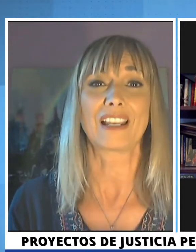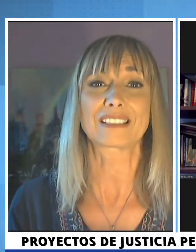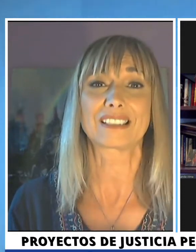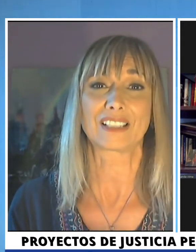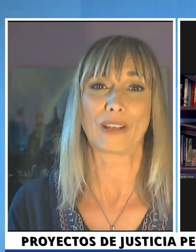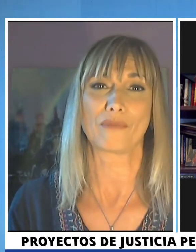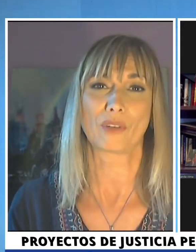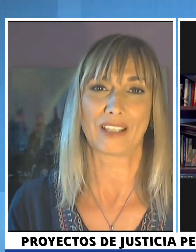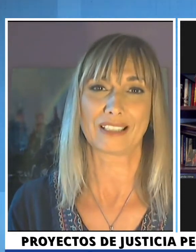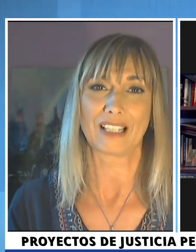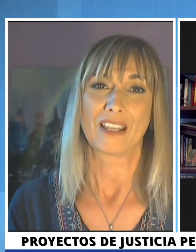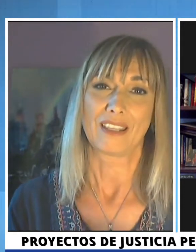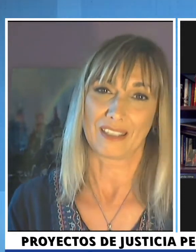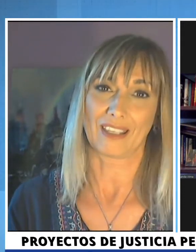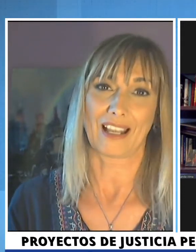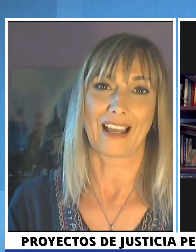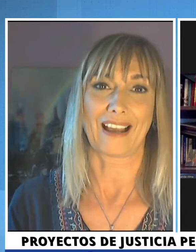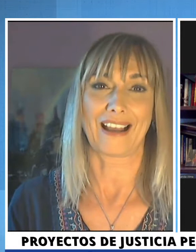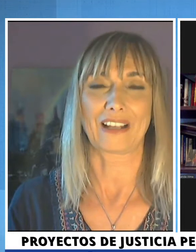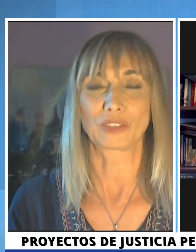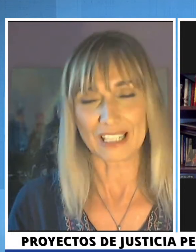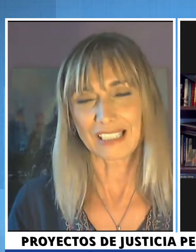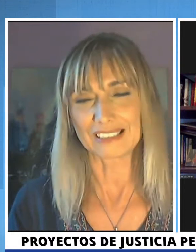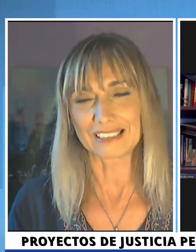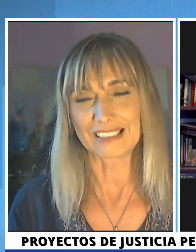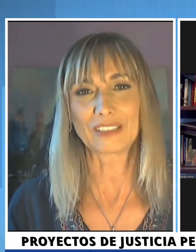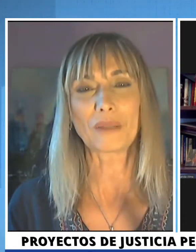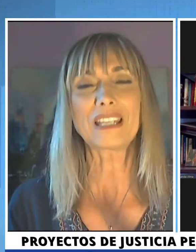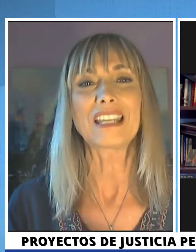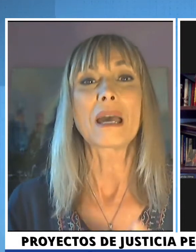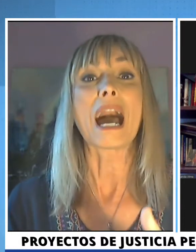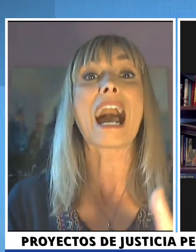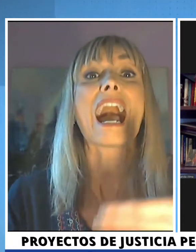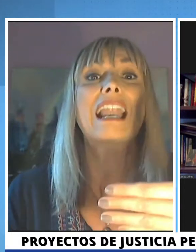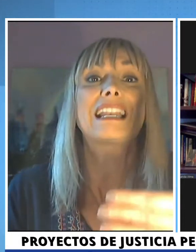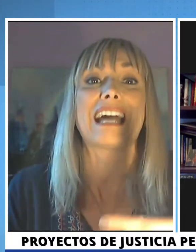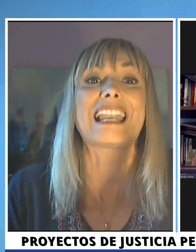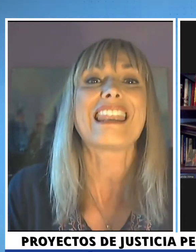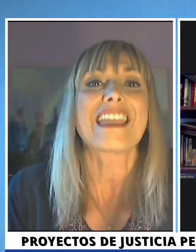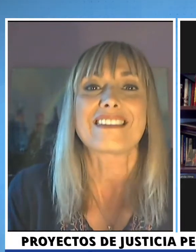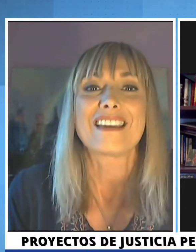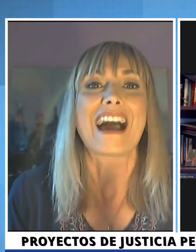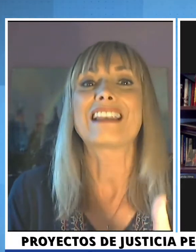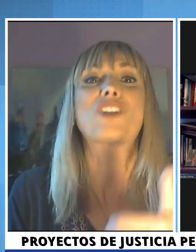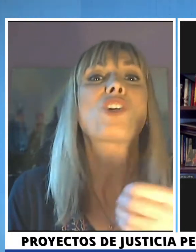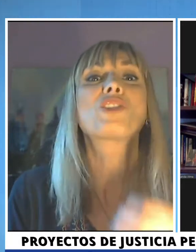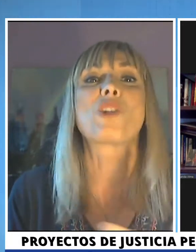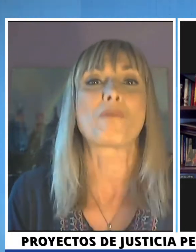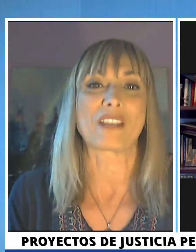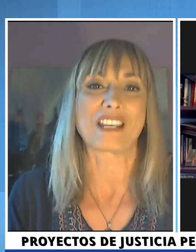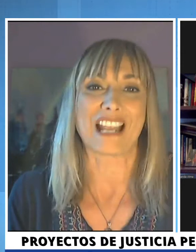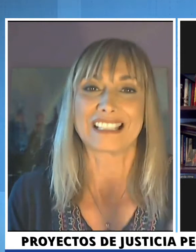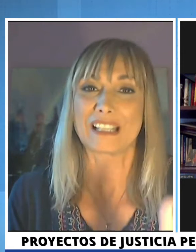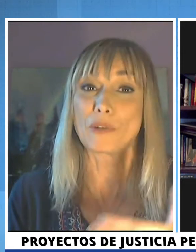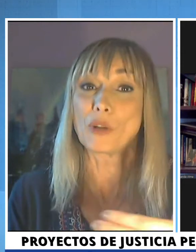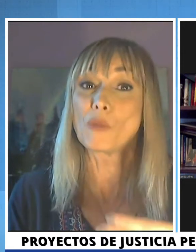el acceso a las mujeres y a los trans en este sentido también, a la ley, al Código